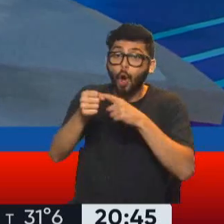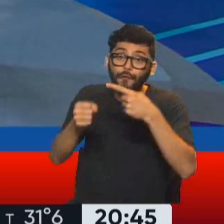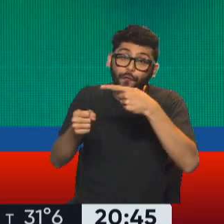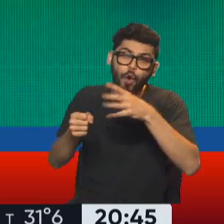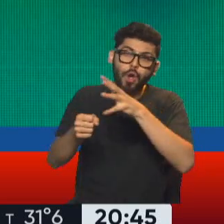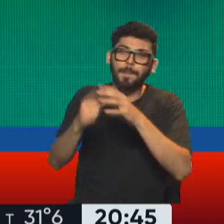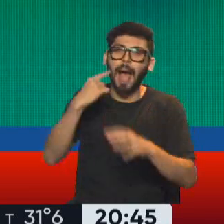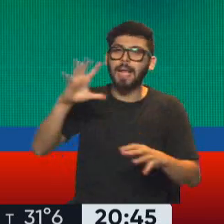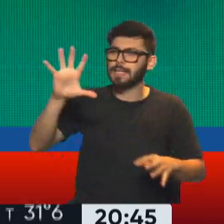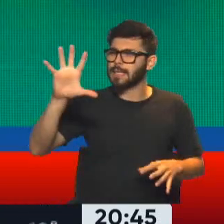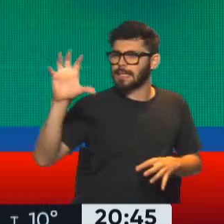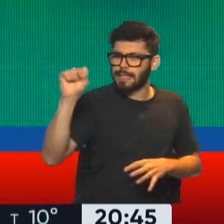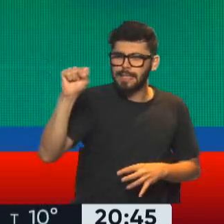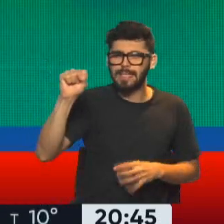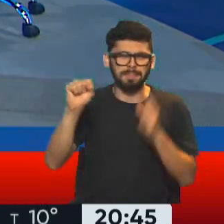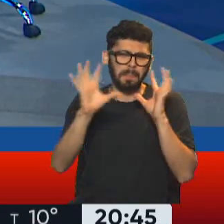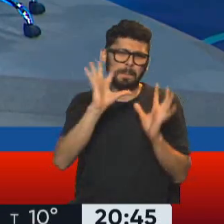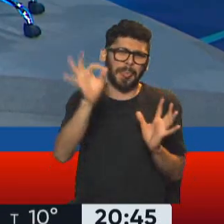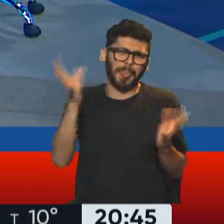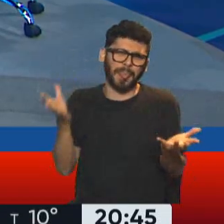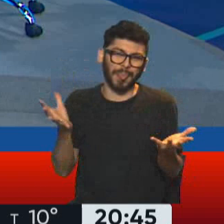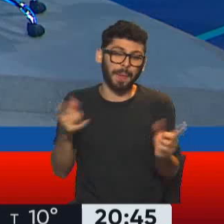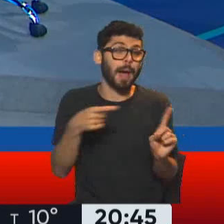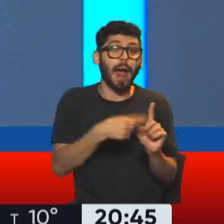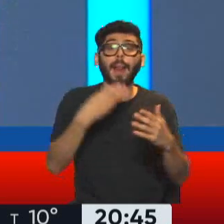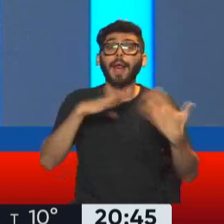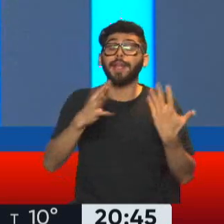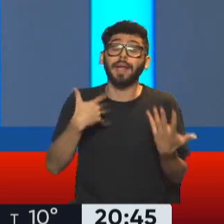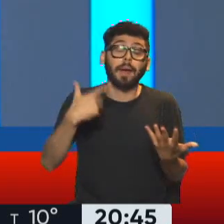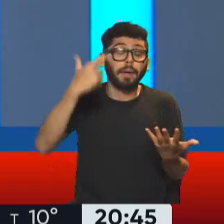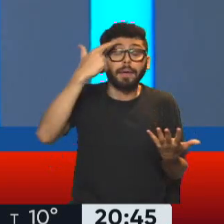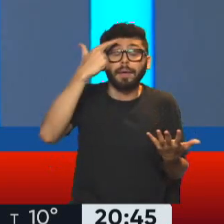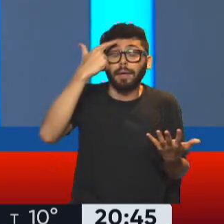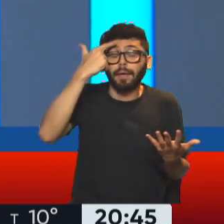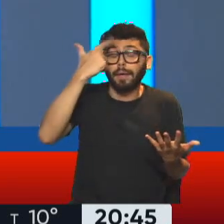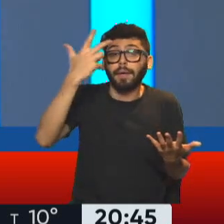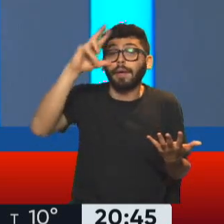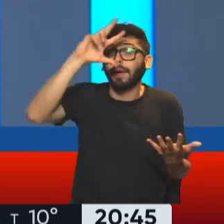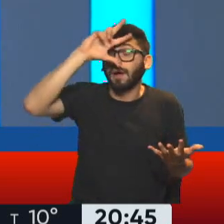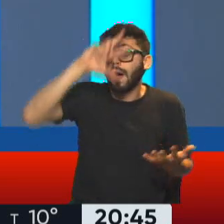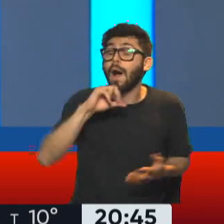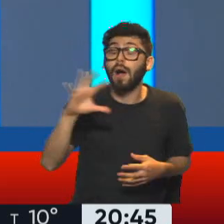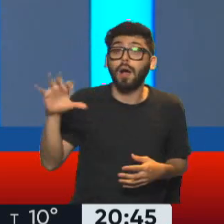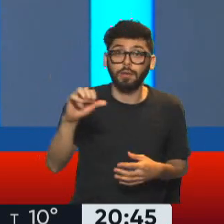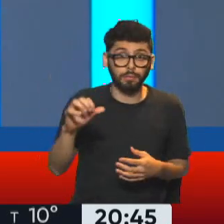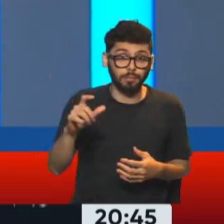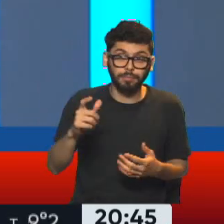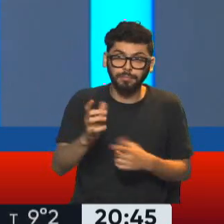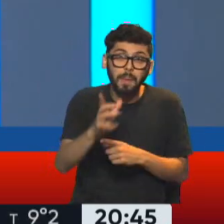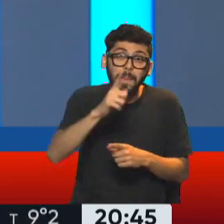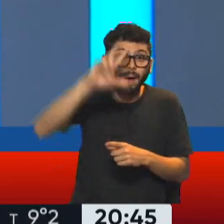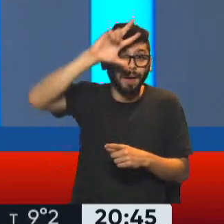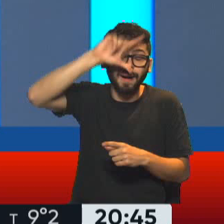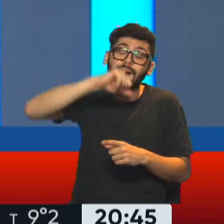lo agarra, además no hay dudas. La excusa, ¿no? Dijo que era un acto reflejo, es decir, evidentemente tiene un acto reflejo con C5N y con